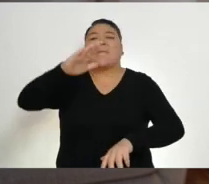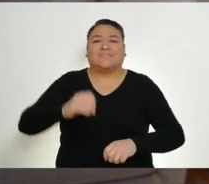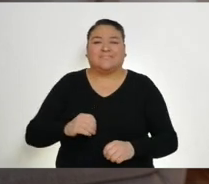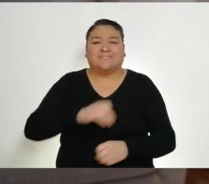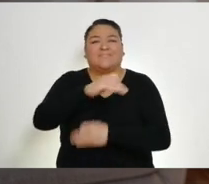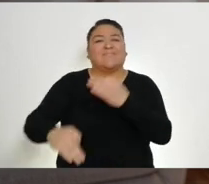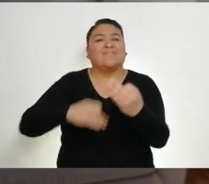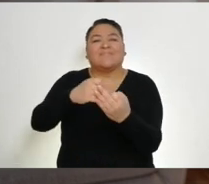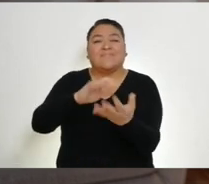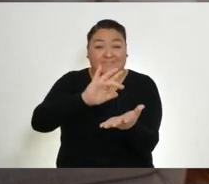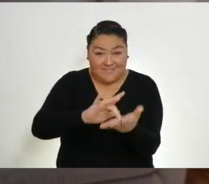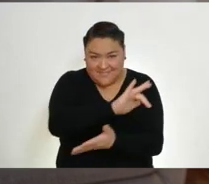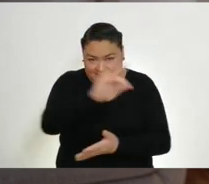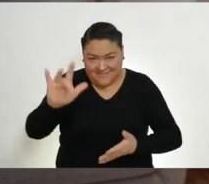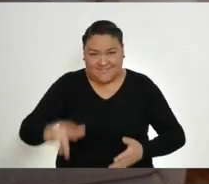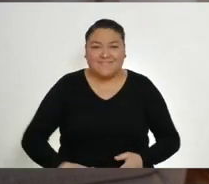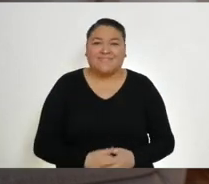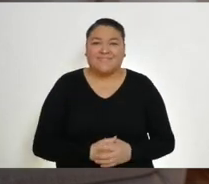muchísimas gracias